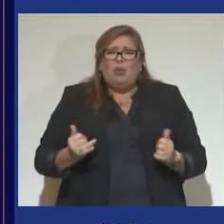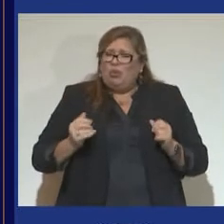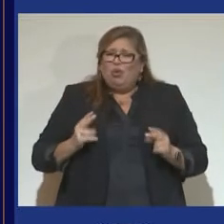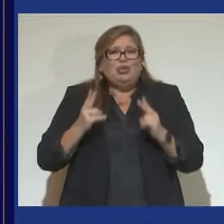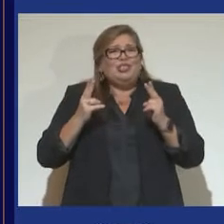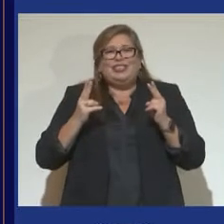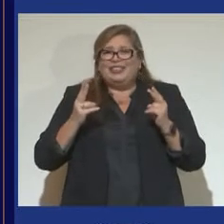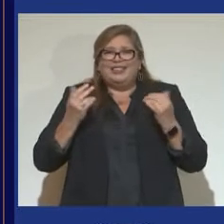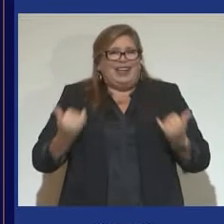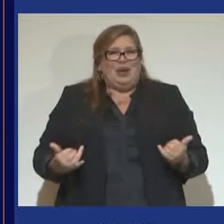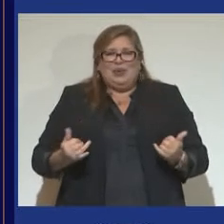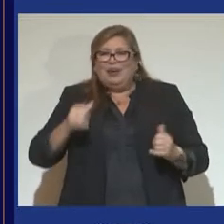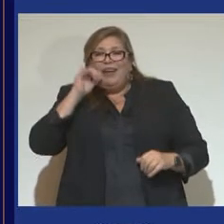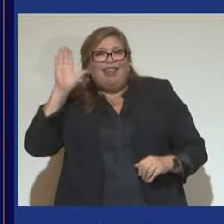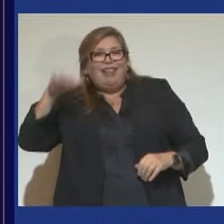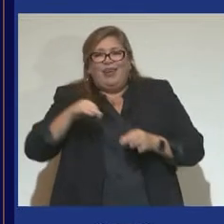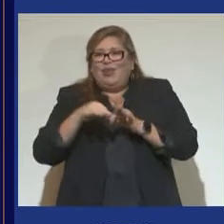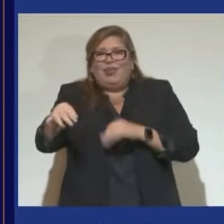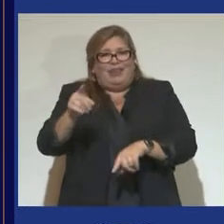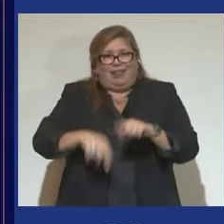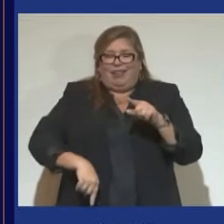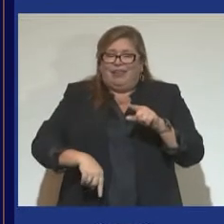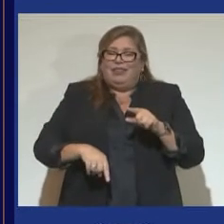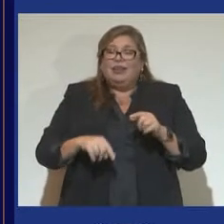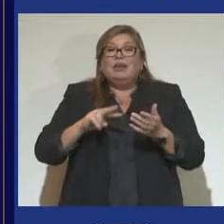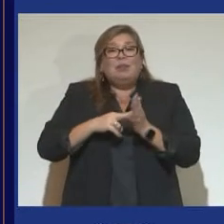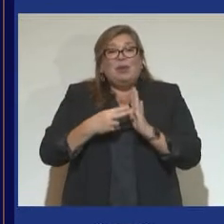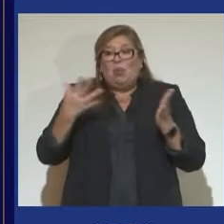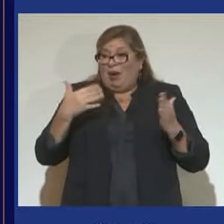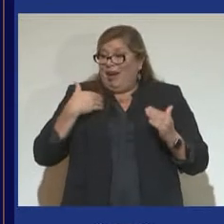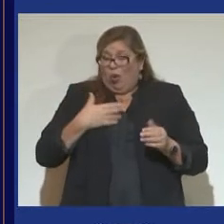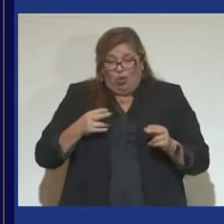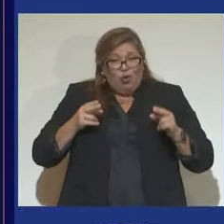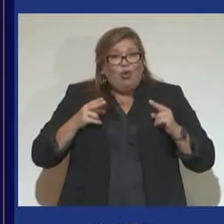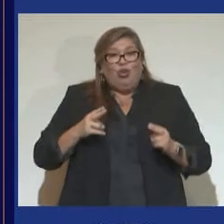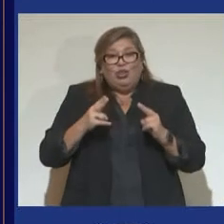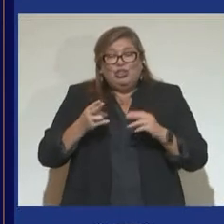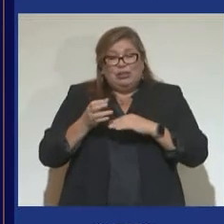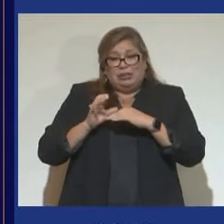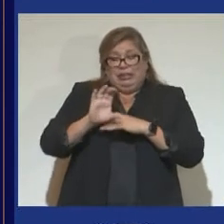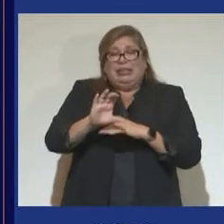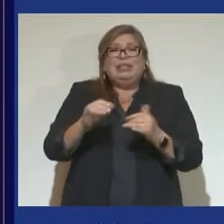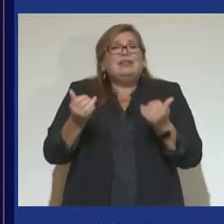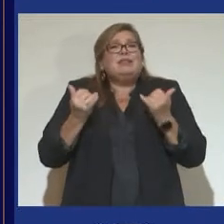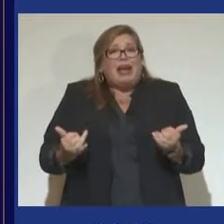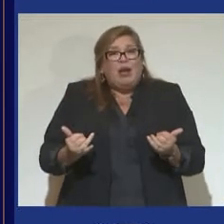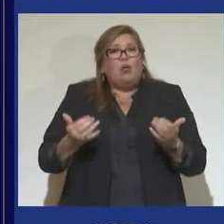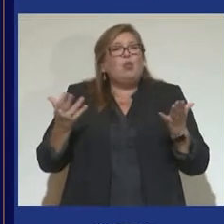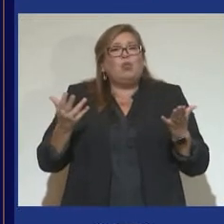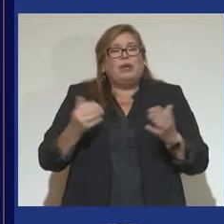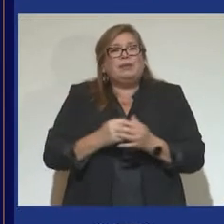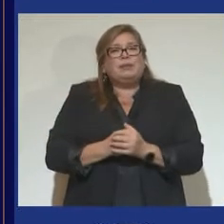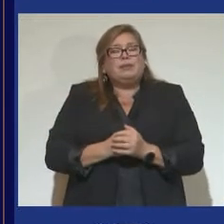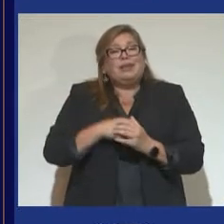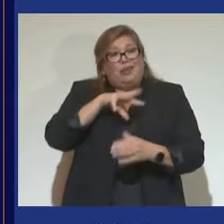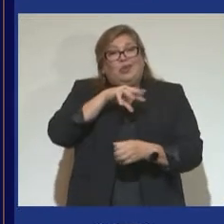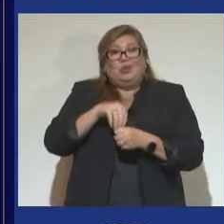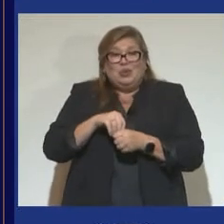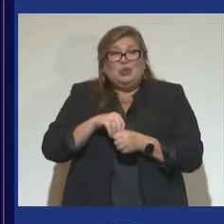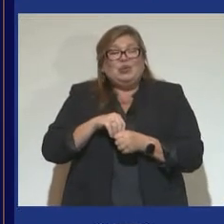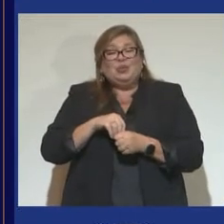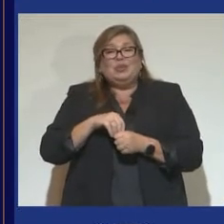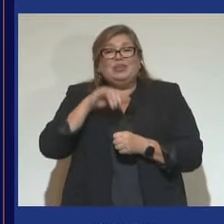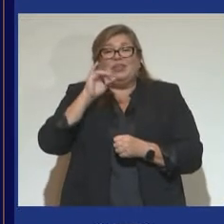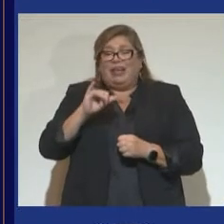presupuesto esto requiere urgencia como ya lo dije desde el comienzo cuáles son los paquetes de urgencia que incluyen